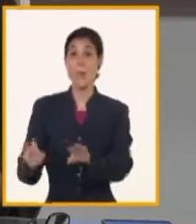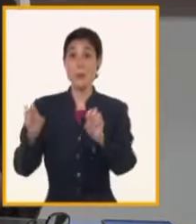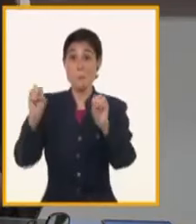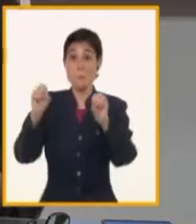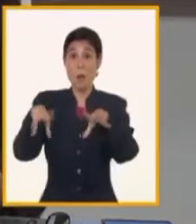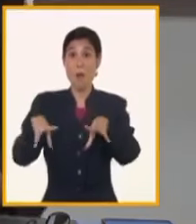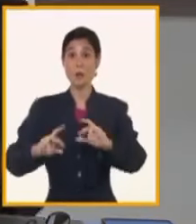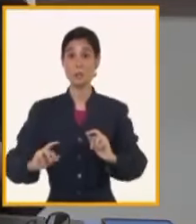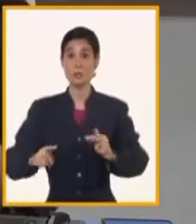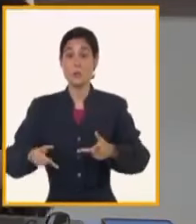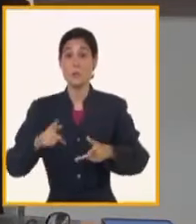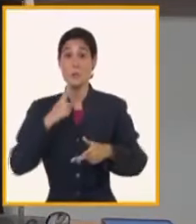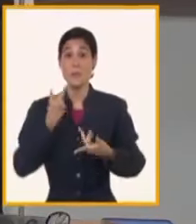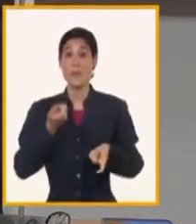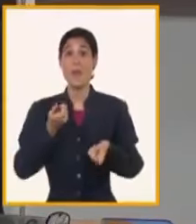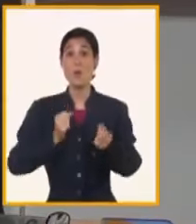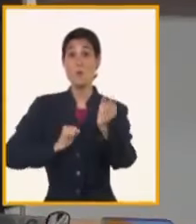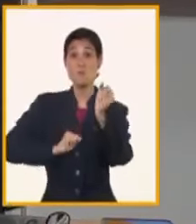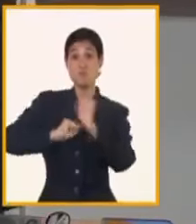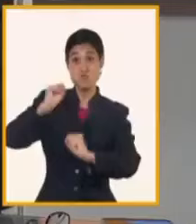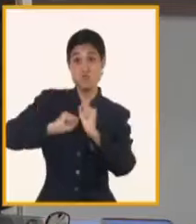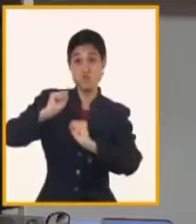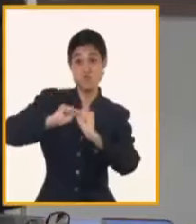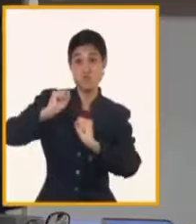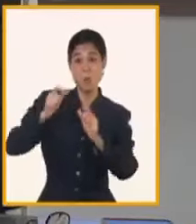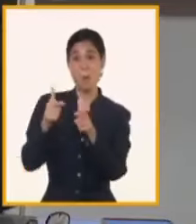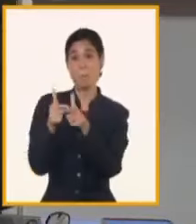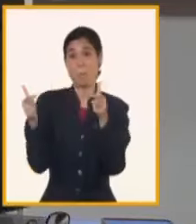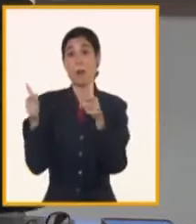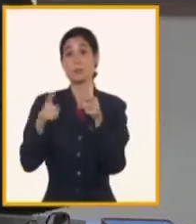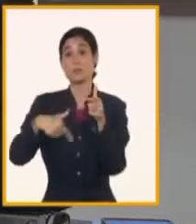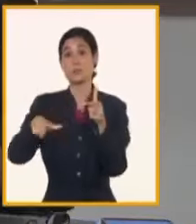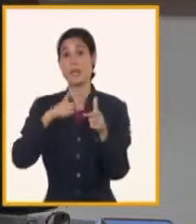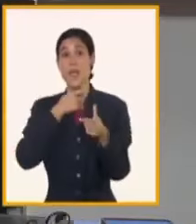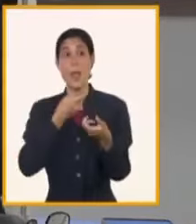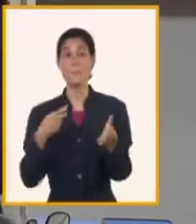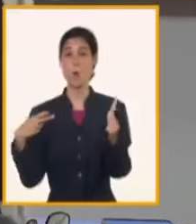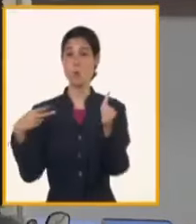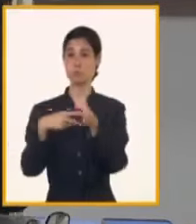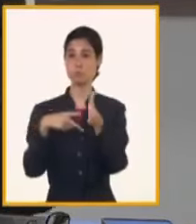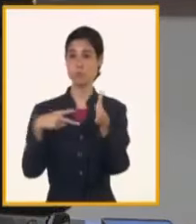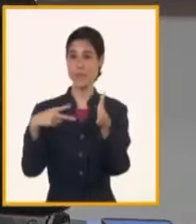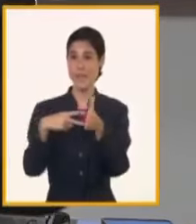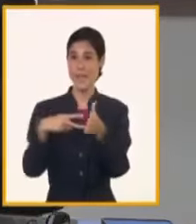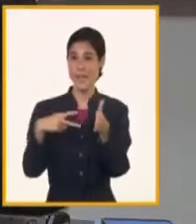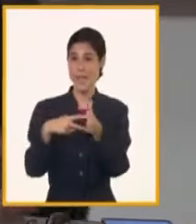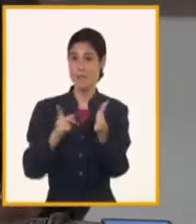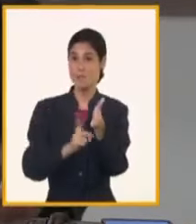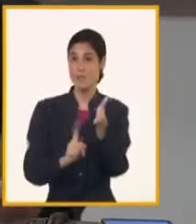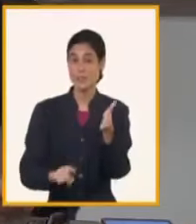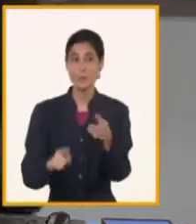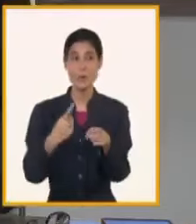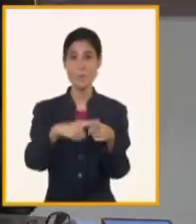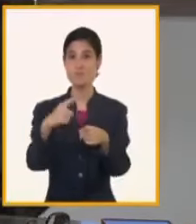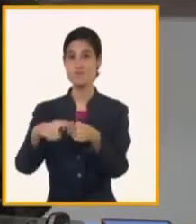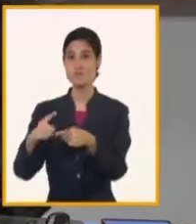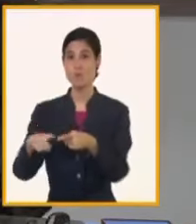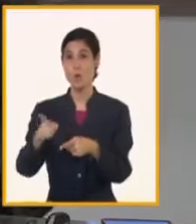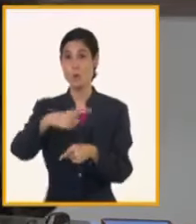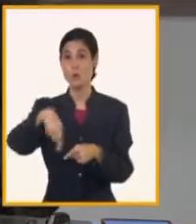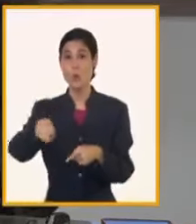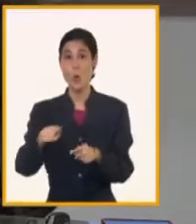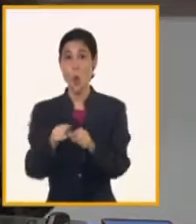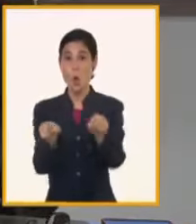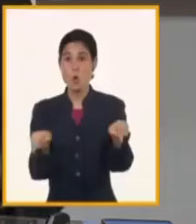es eléctrica con equipos eléctricos la olla arrocera la olla frijolera la cocina eléctrica la cocina de inducción son equipos eléctricos Entonces tenemos que